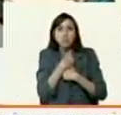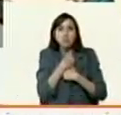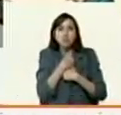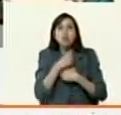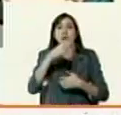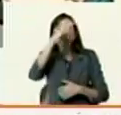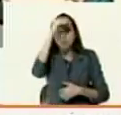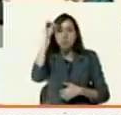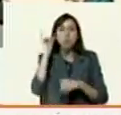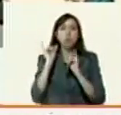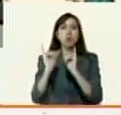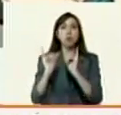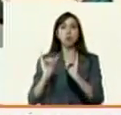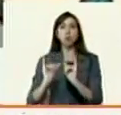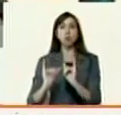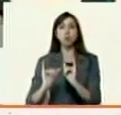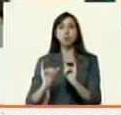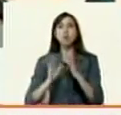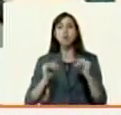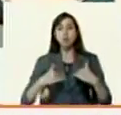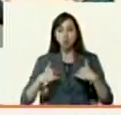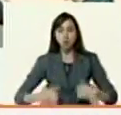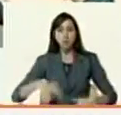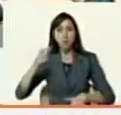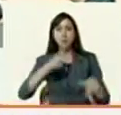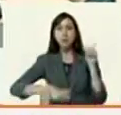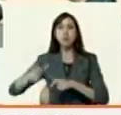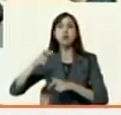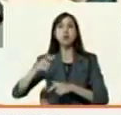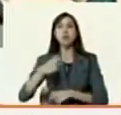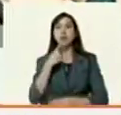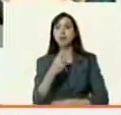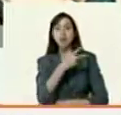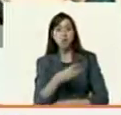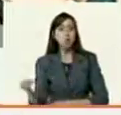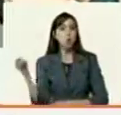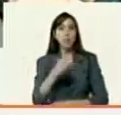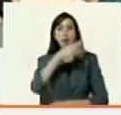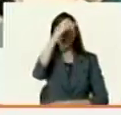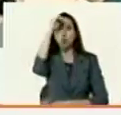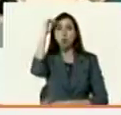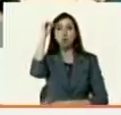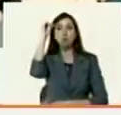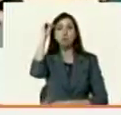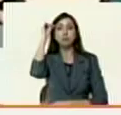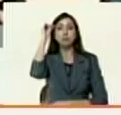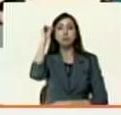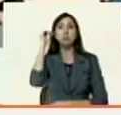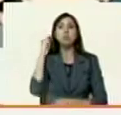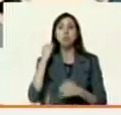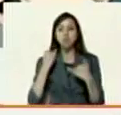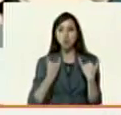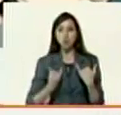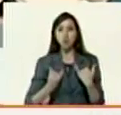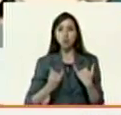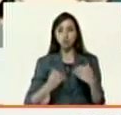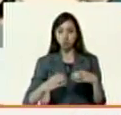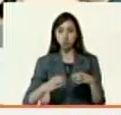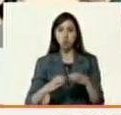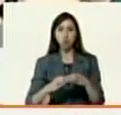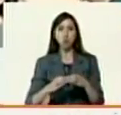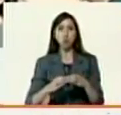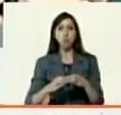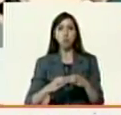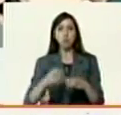Trump. Y la humanidad toda tiene que decir no más Trump, no more Trump. Y por eso estamos hoy aquí con nuestros equipos de la